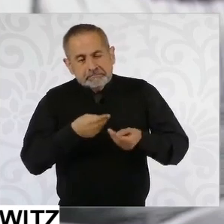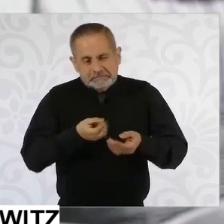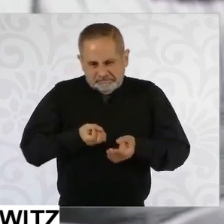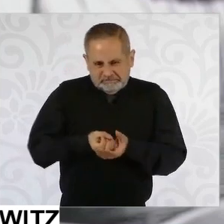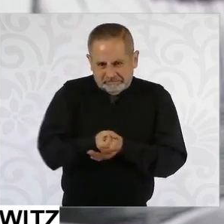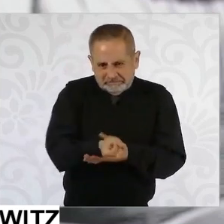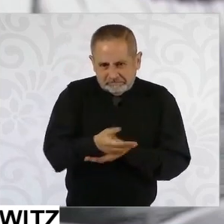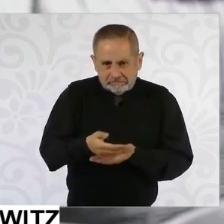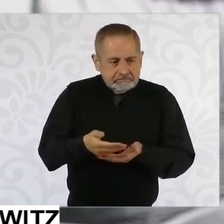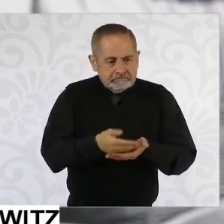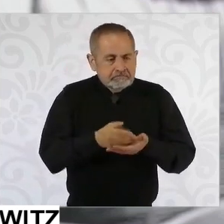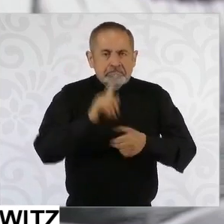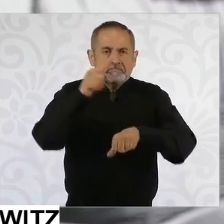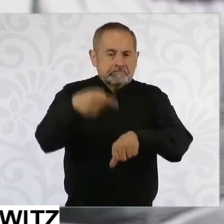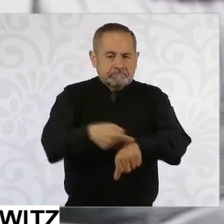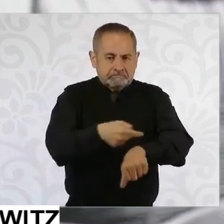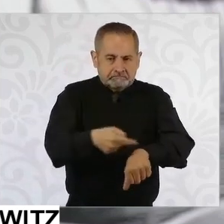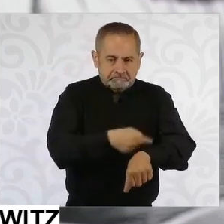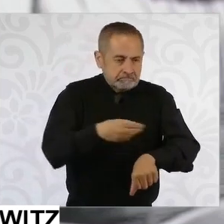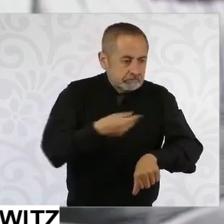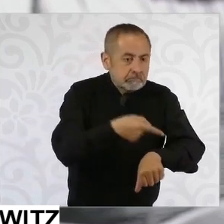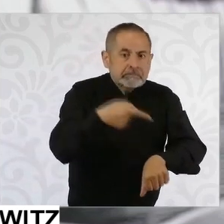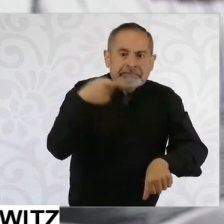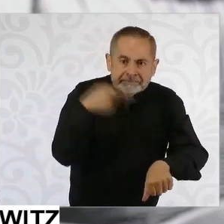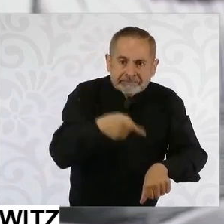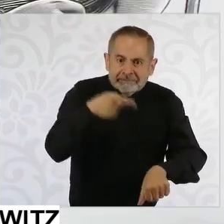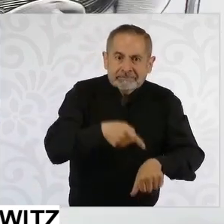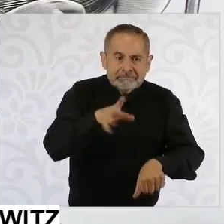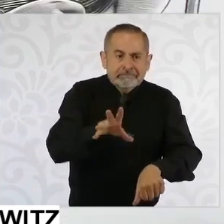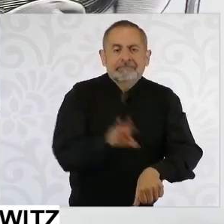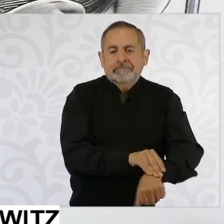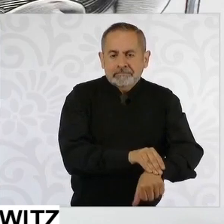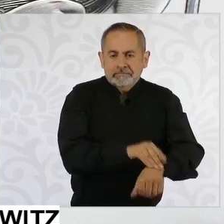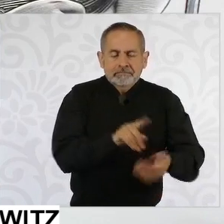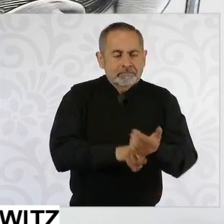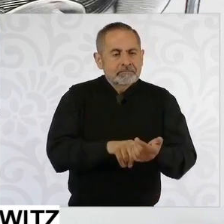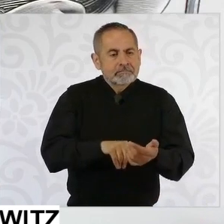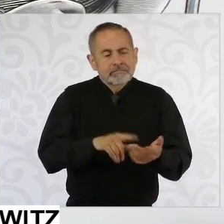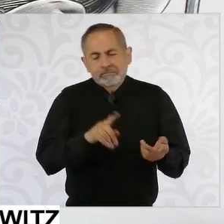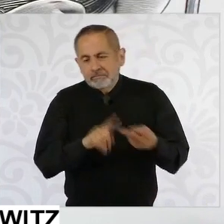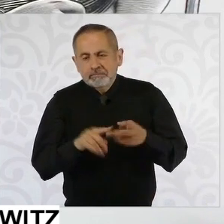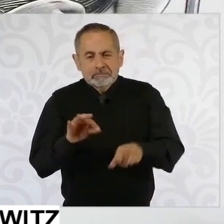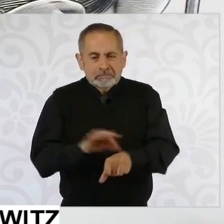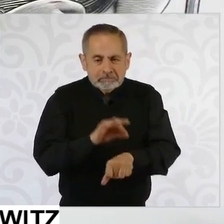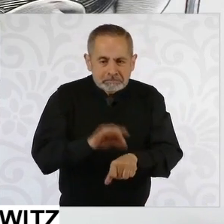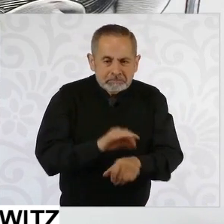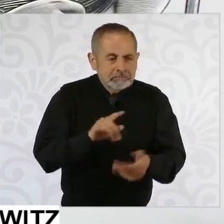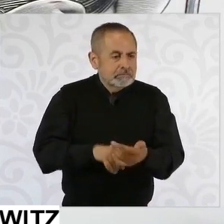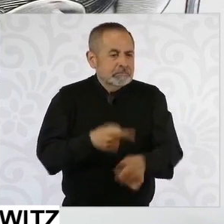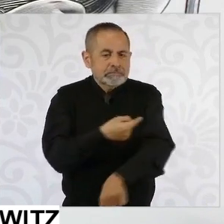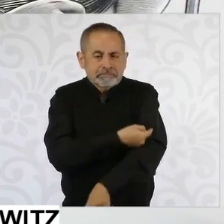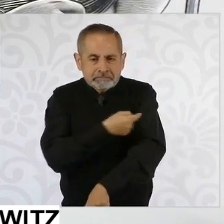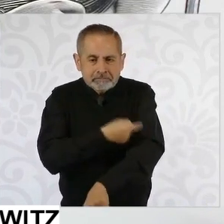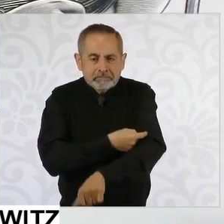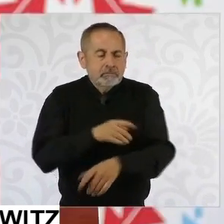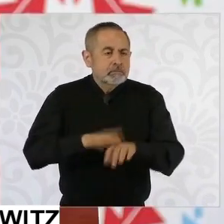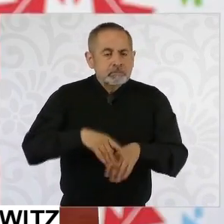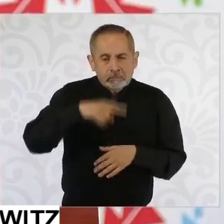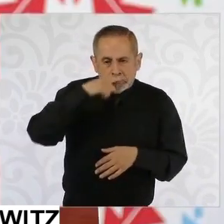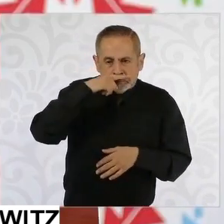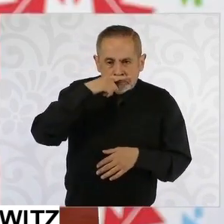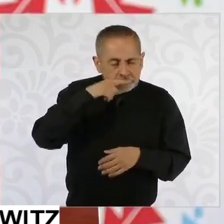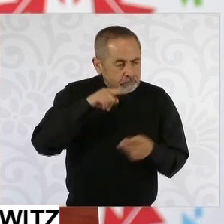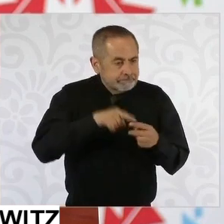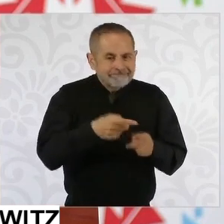inmaduro, el uso de dispositivos médicos invasivos como catéteres centrales y ventilación